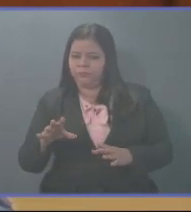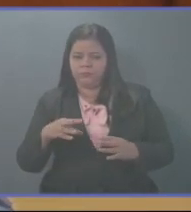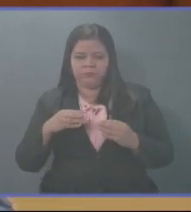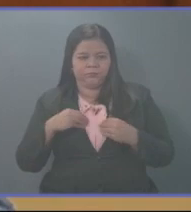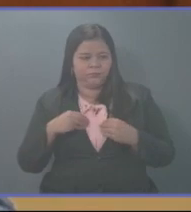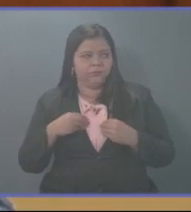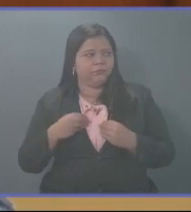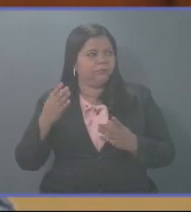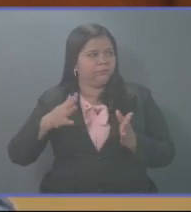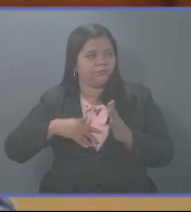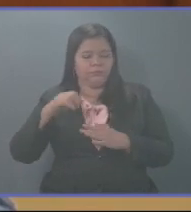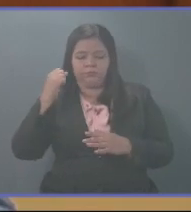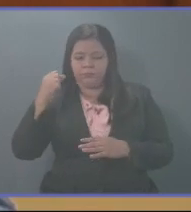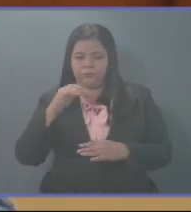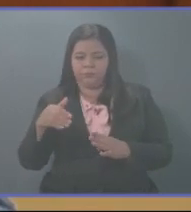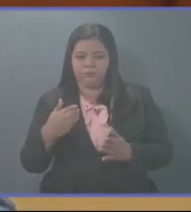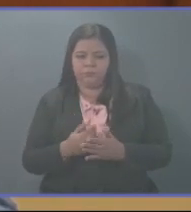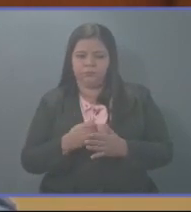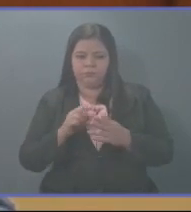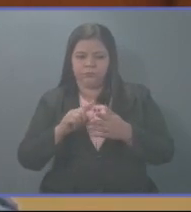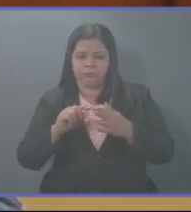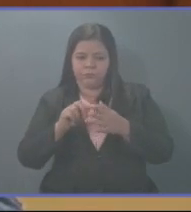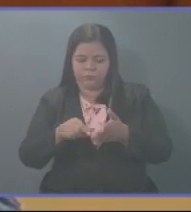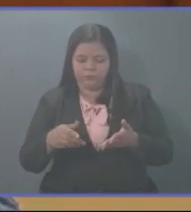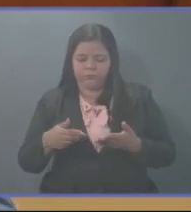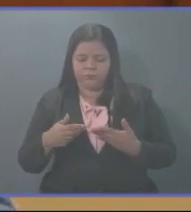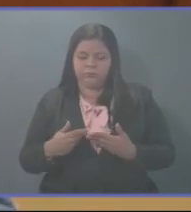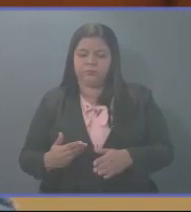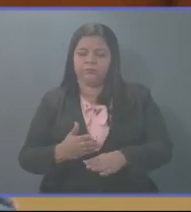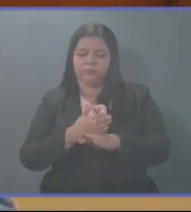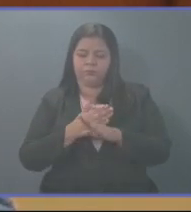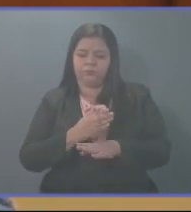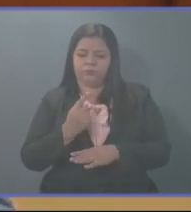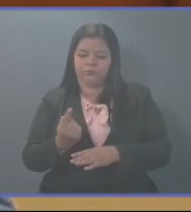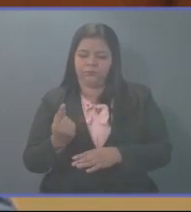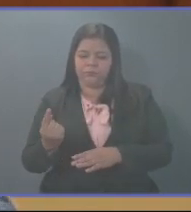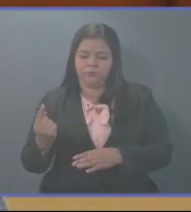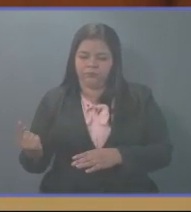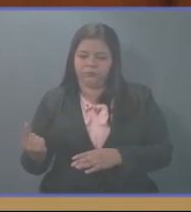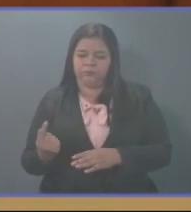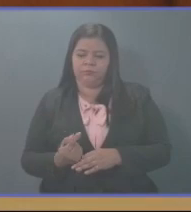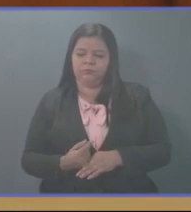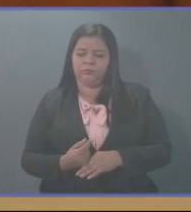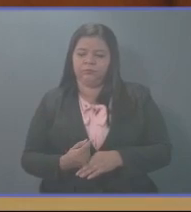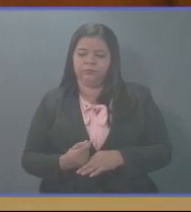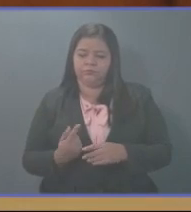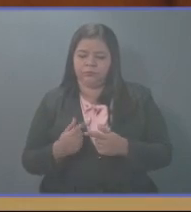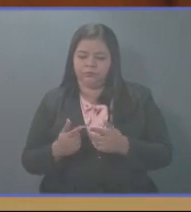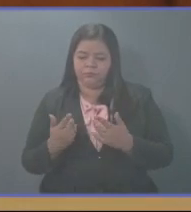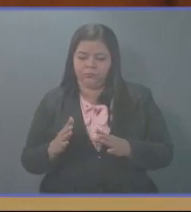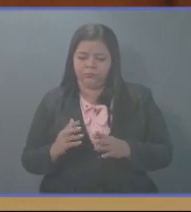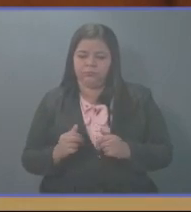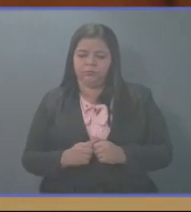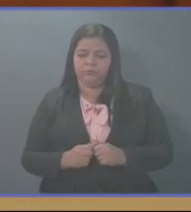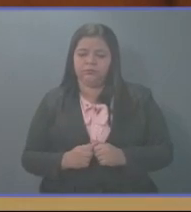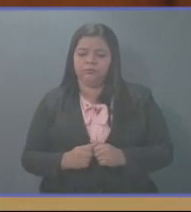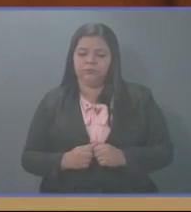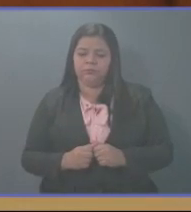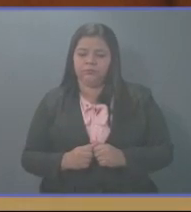núcleo esencial de los derechos y las medidas de protección de las personas en condición de desplazamiento